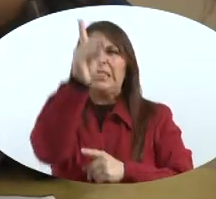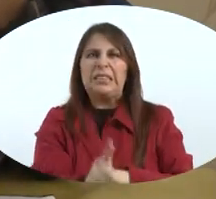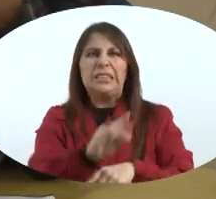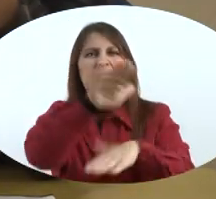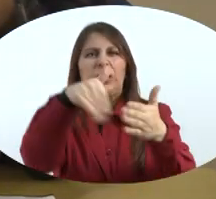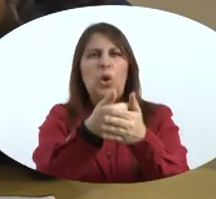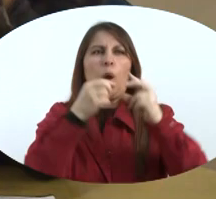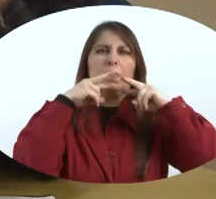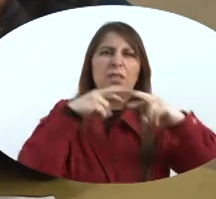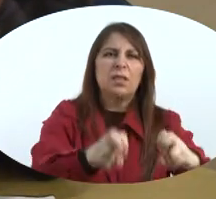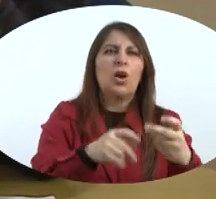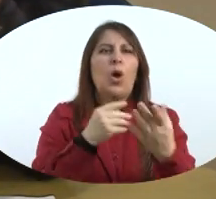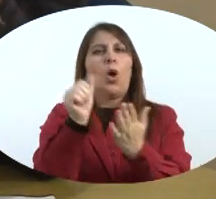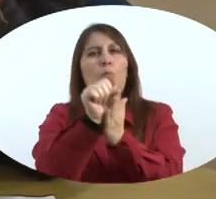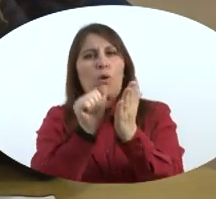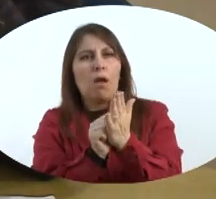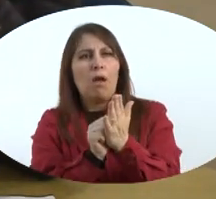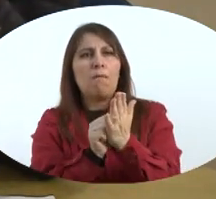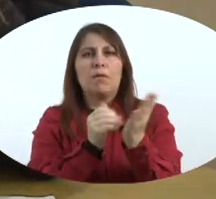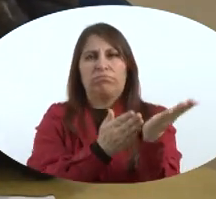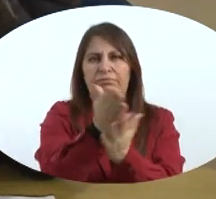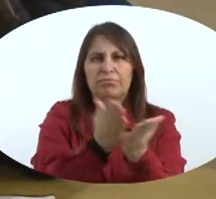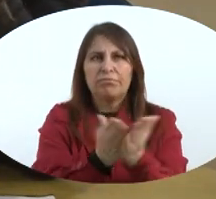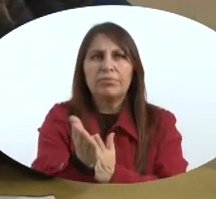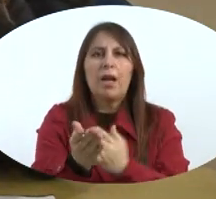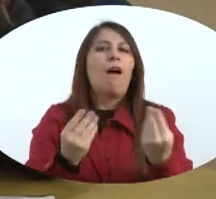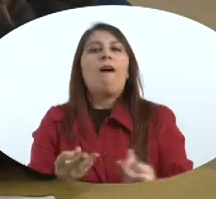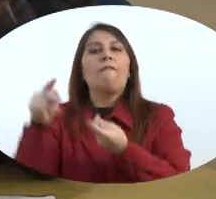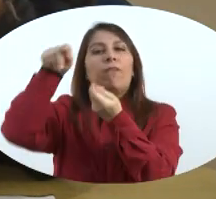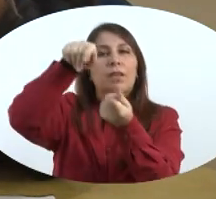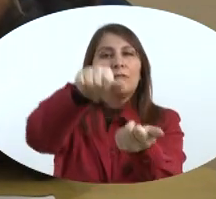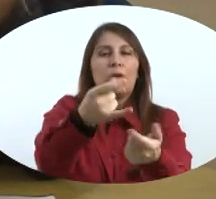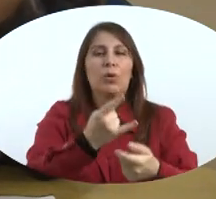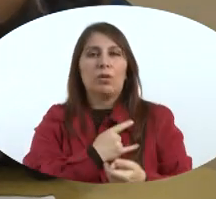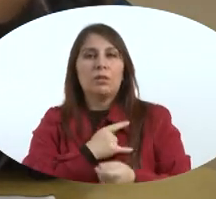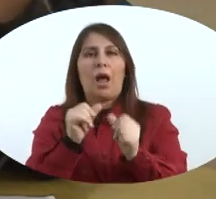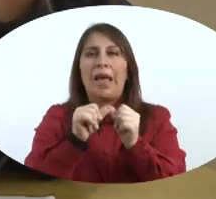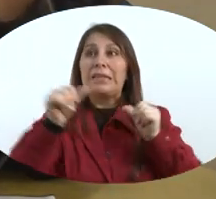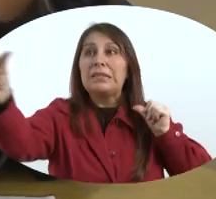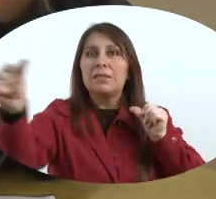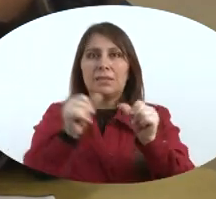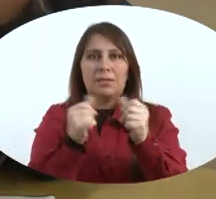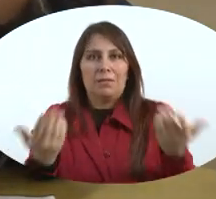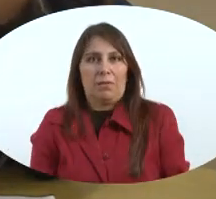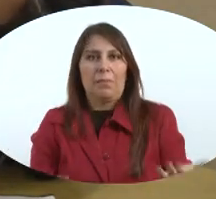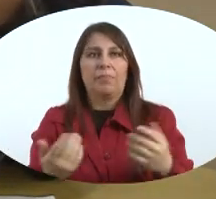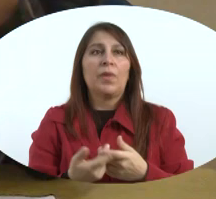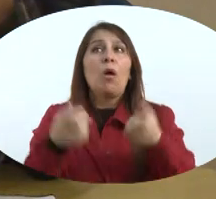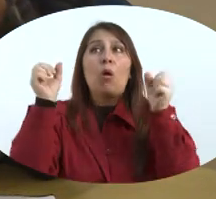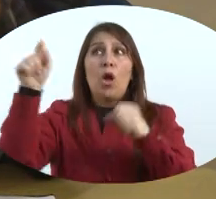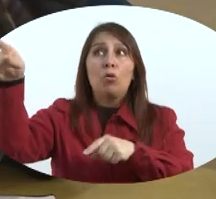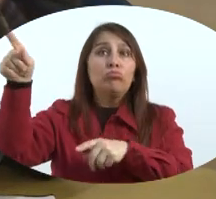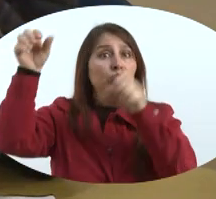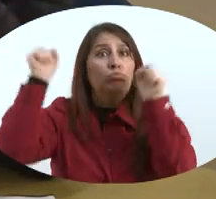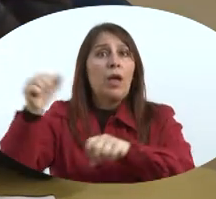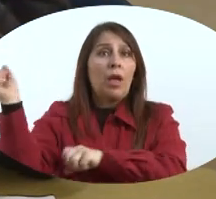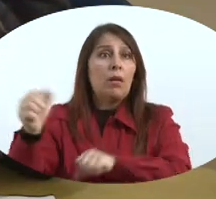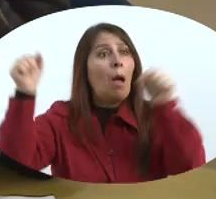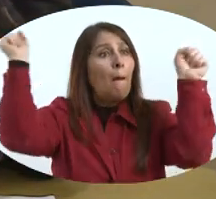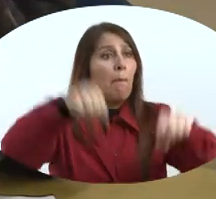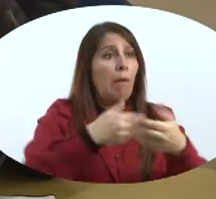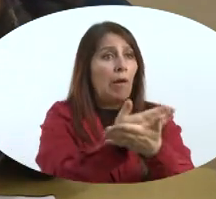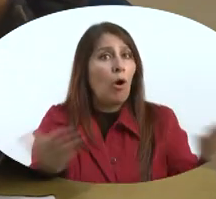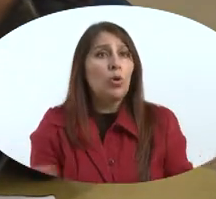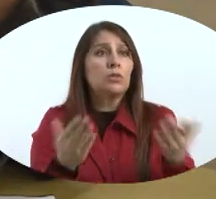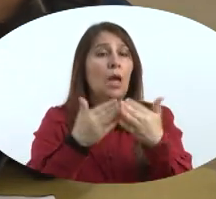investigación programas académicos bienestar universitario extensión tiene la facultad tanto de dar a luz para crear como